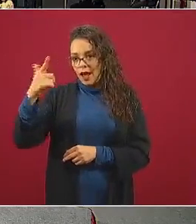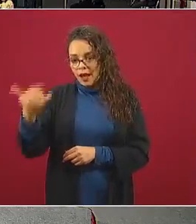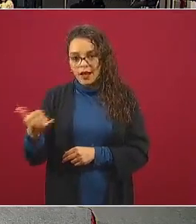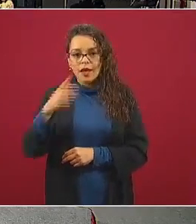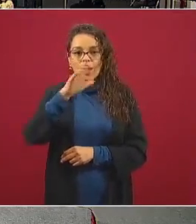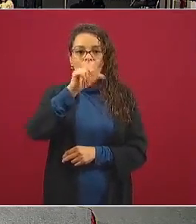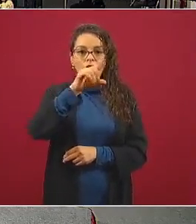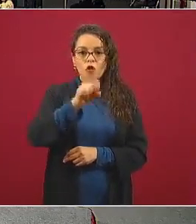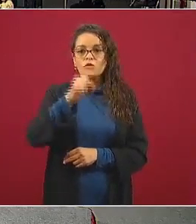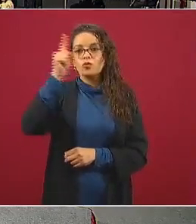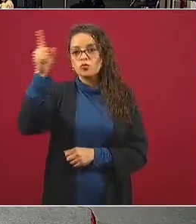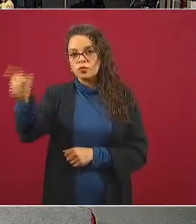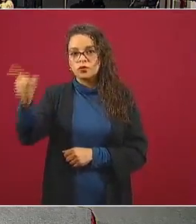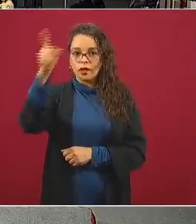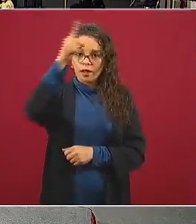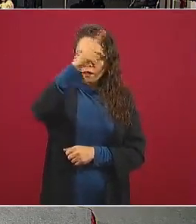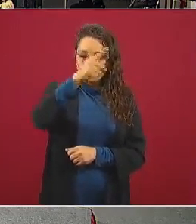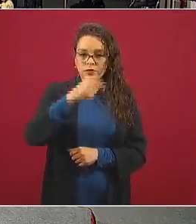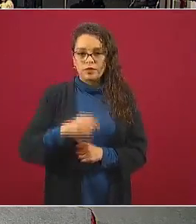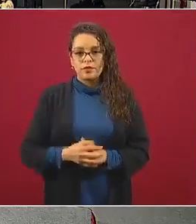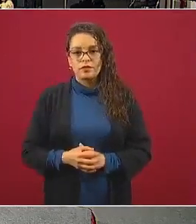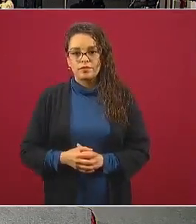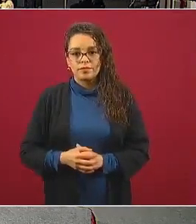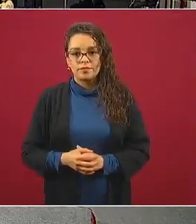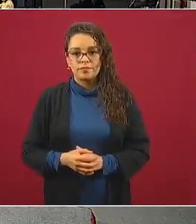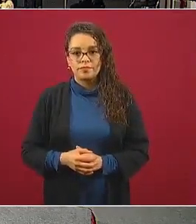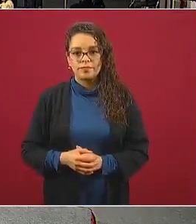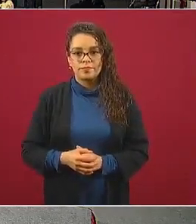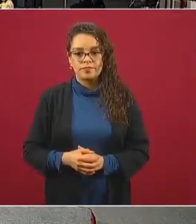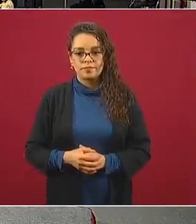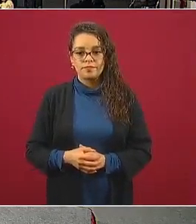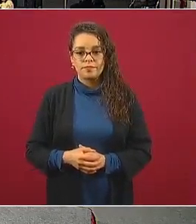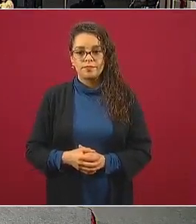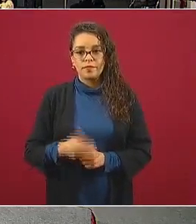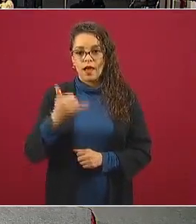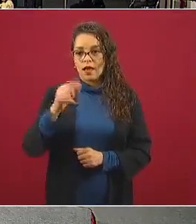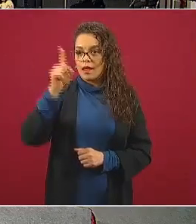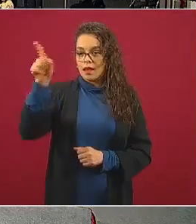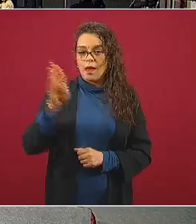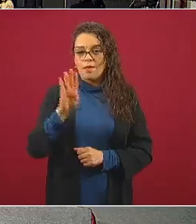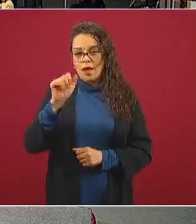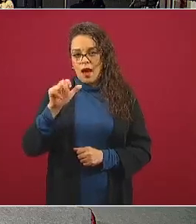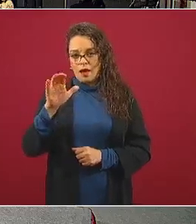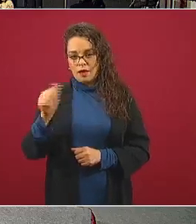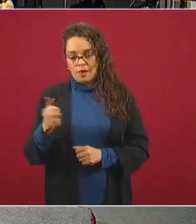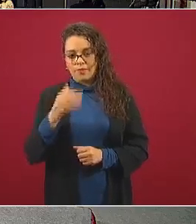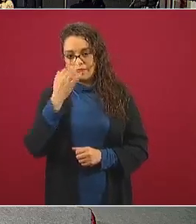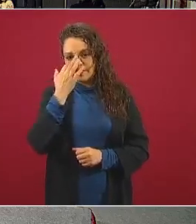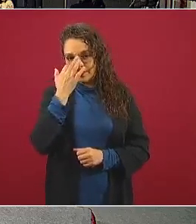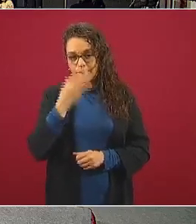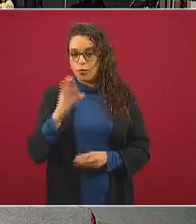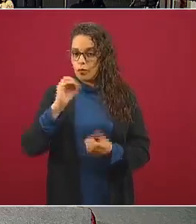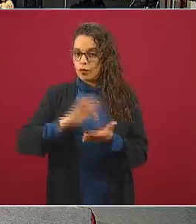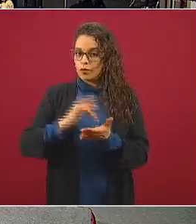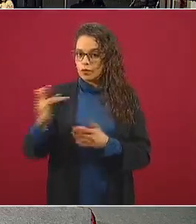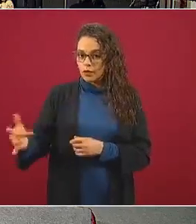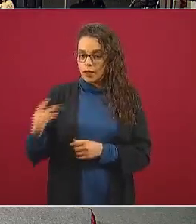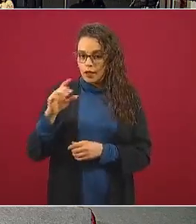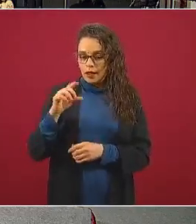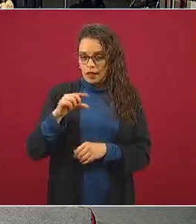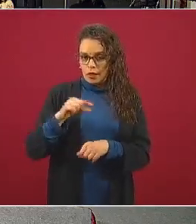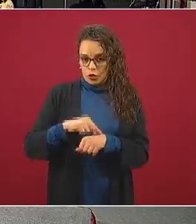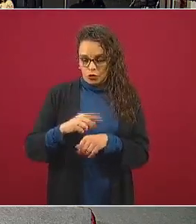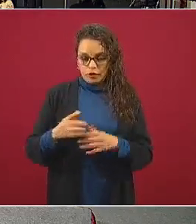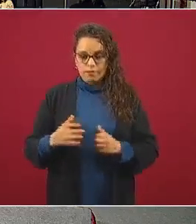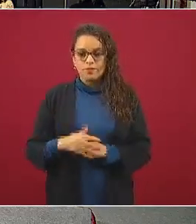usted, nuestra compañera allá atrás, usted y Bianca. Y vamos a ir dando la palabra. Gracias, doctor.